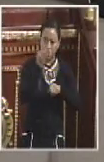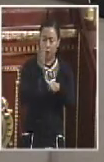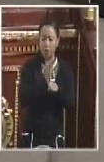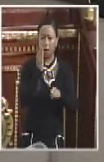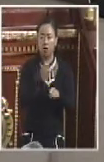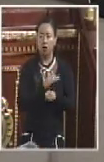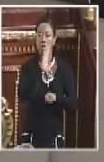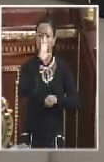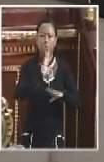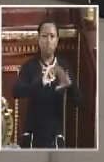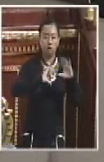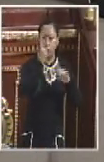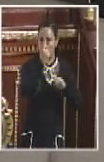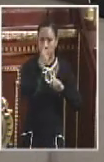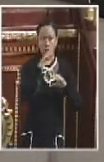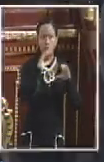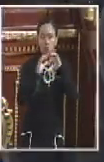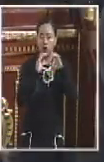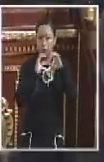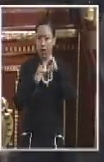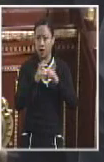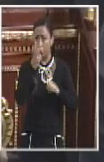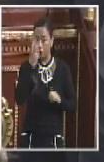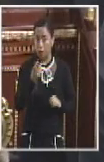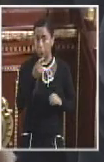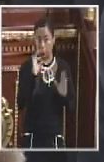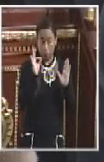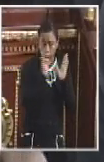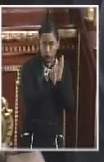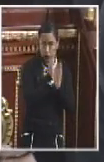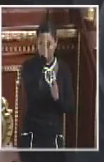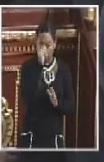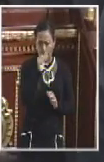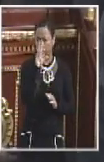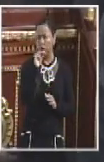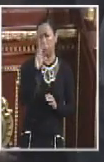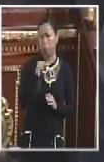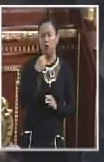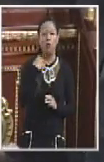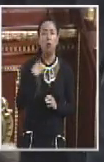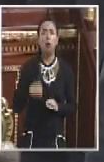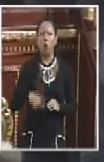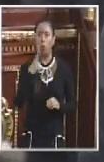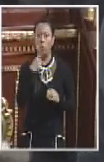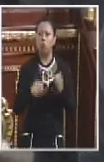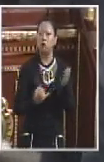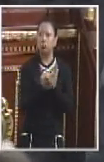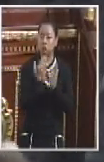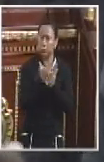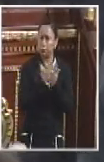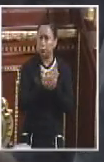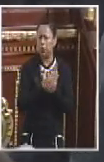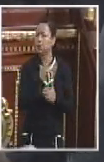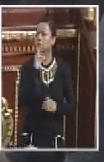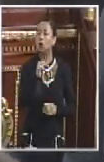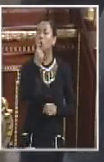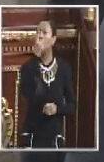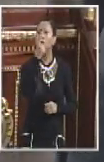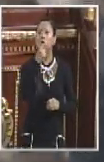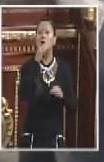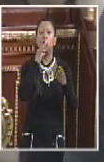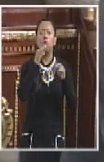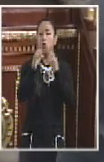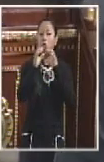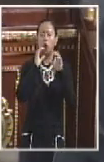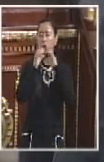un comunicado, no se trata de un punto de acuerdo, no se trata de un dictamen, se trata de un